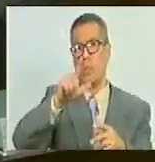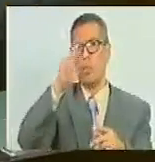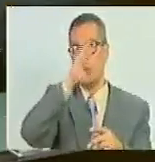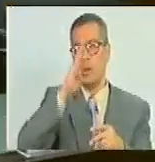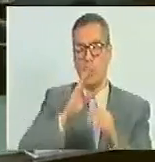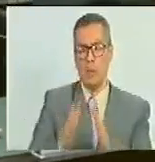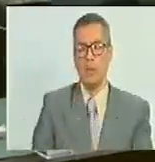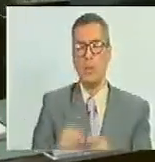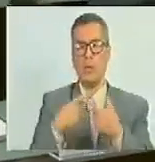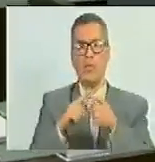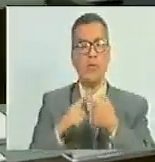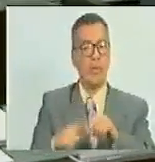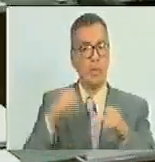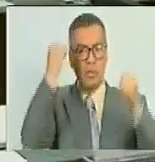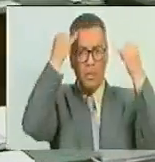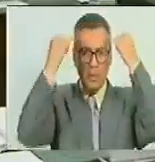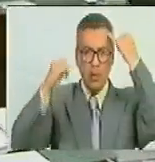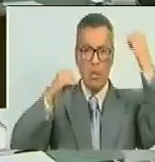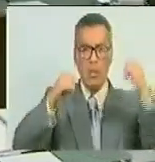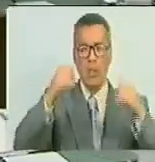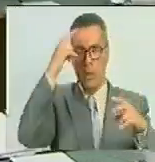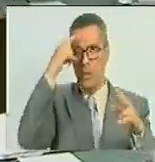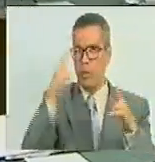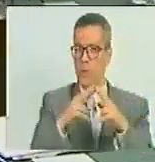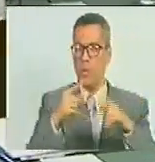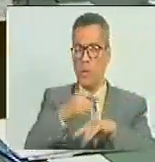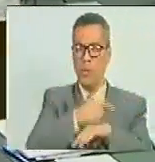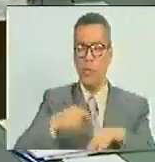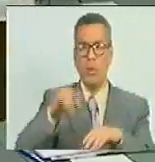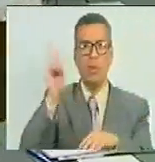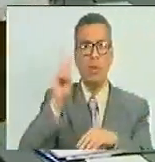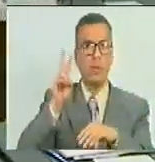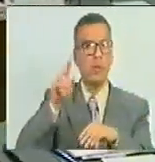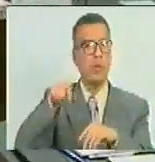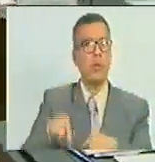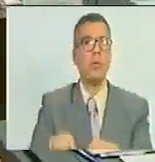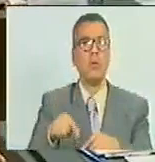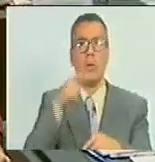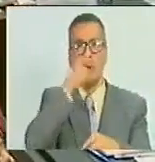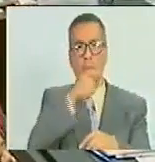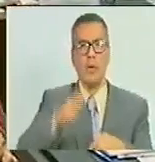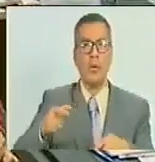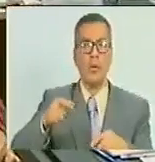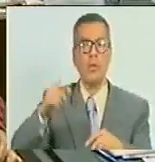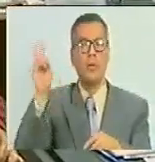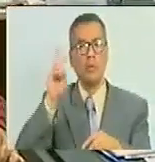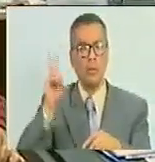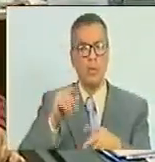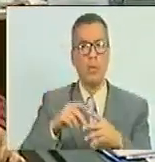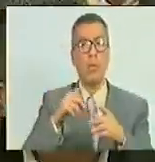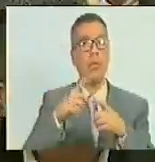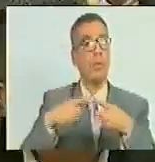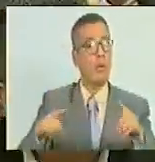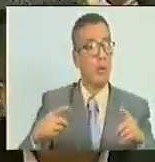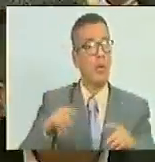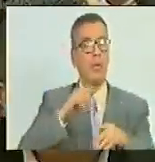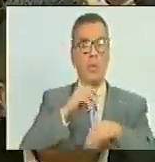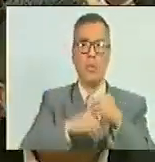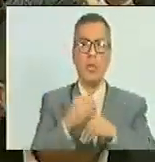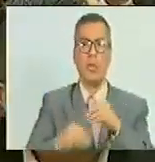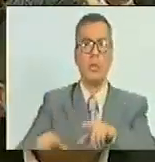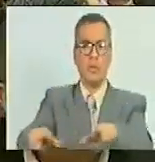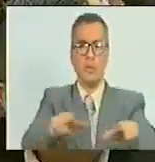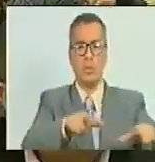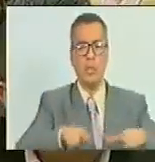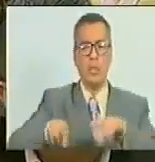por encima de las diferencias ideológicas hay un reconocimiento al gobierno de Venezuela, al pueblo venezolano y a su democracia, que se ejerce plenamente dentro del